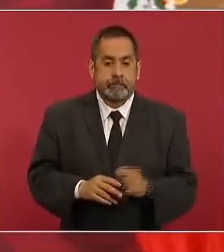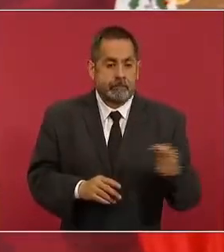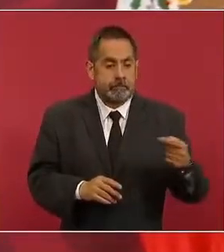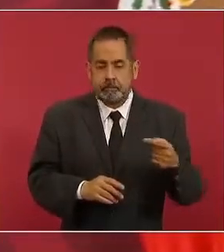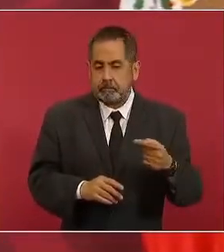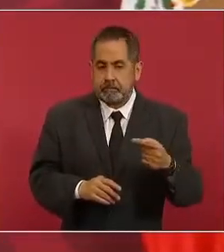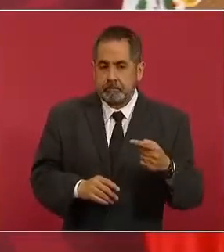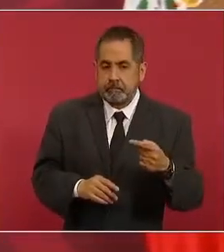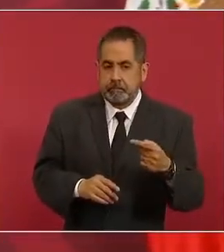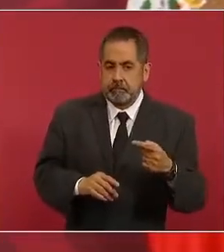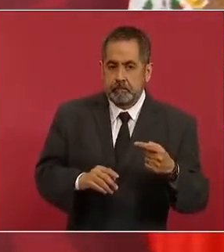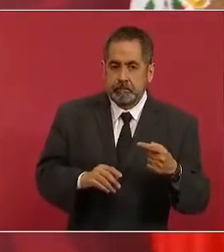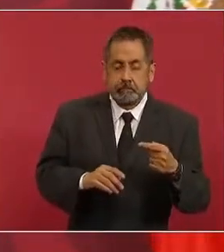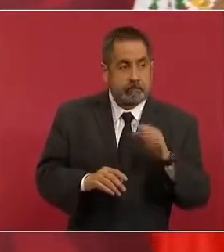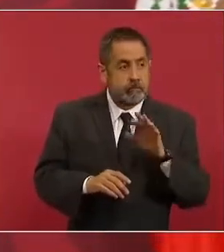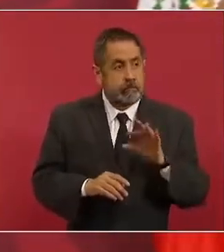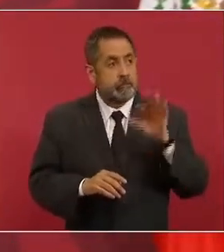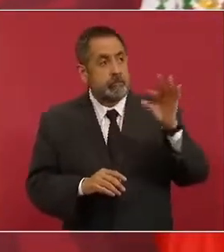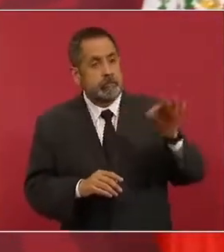tuvieron que decirle al presidente Trump,